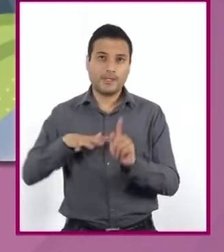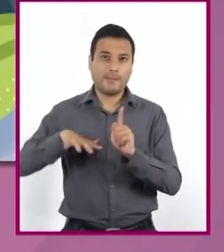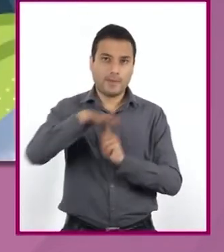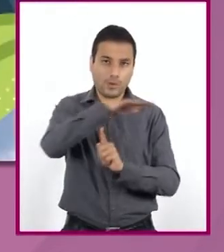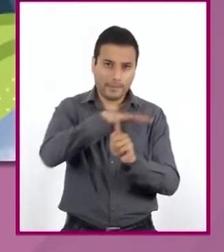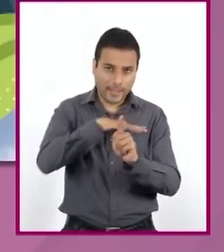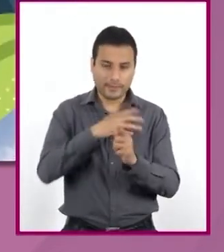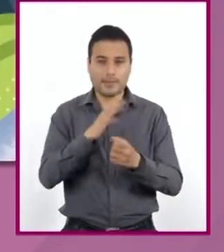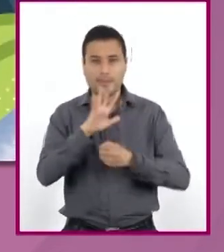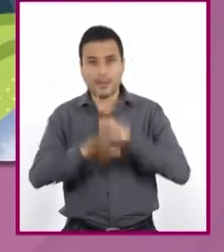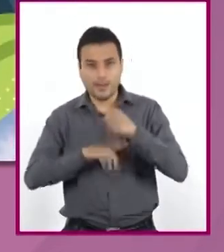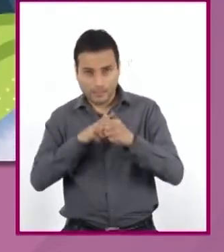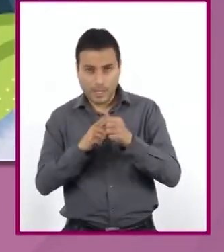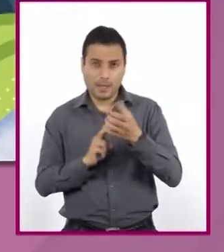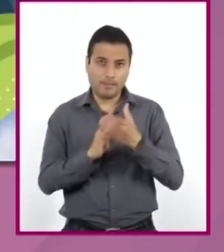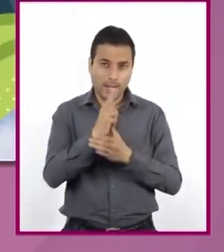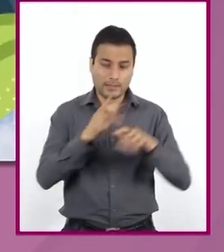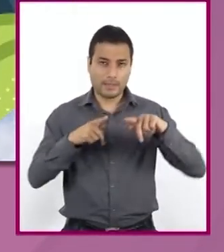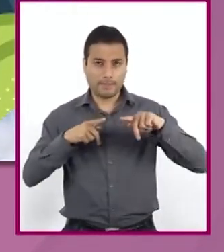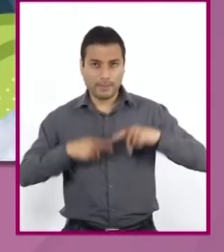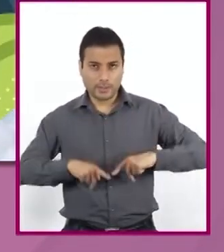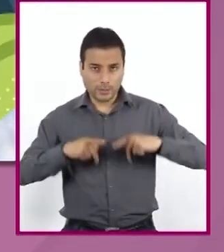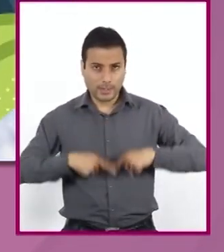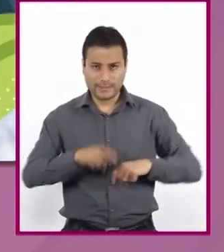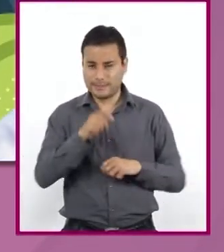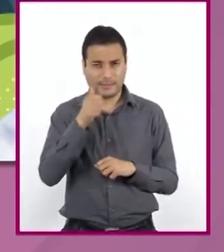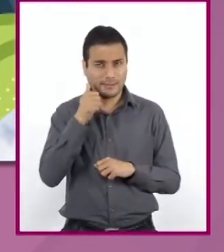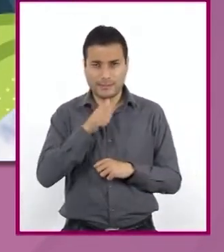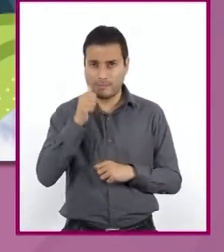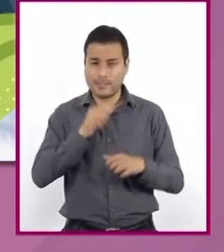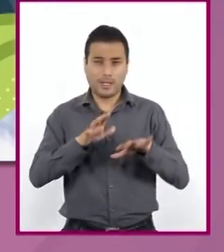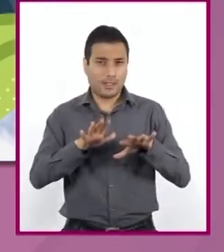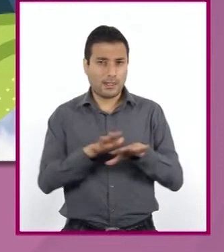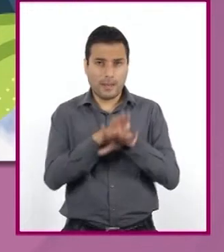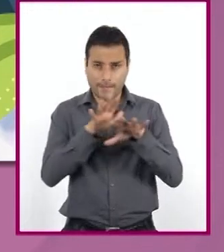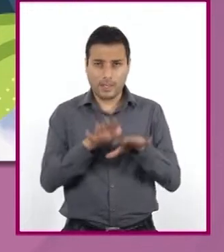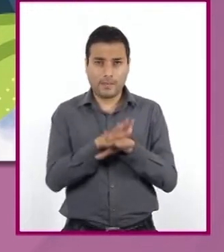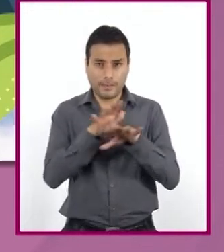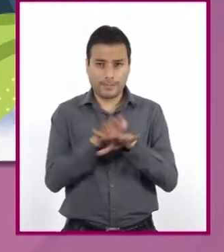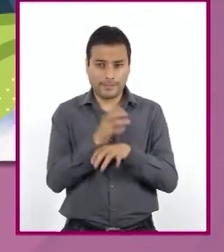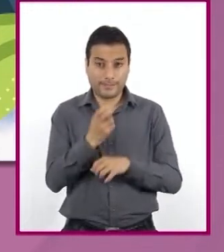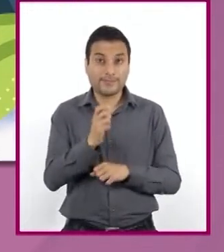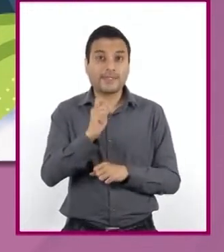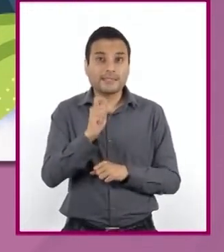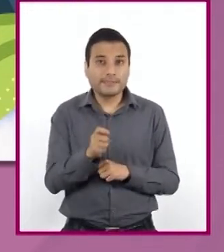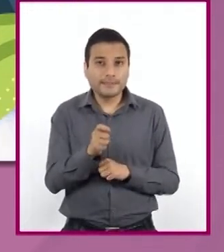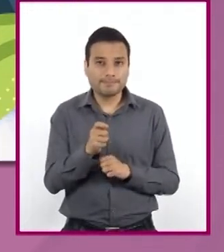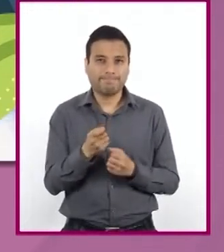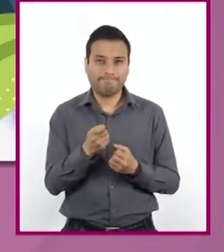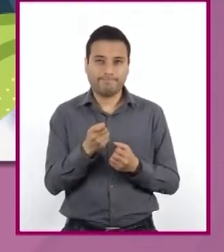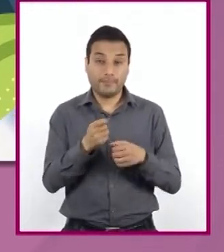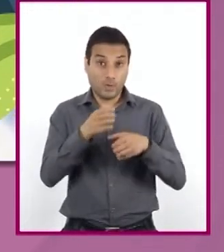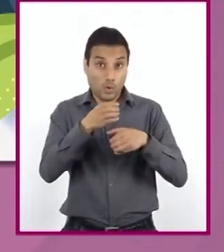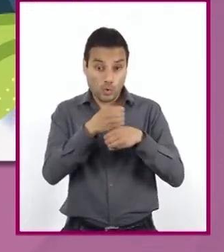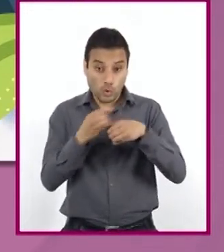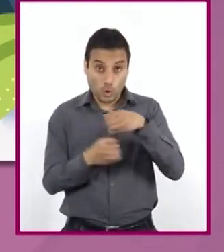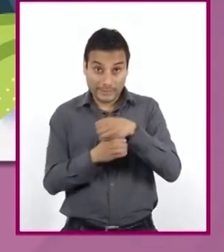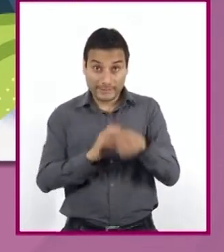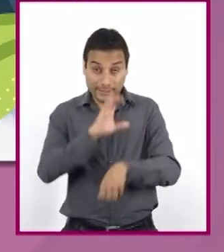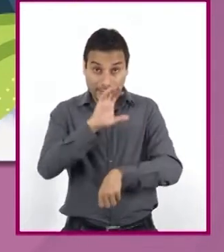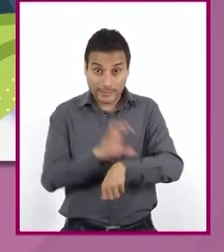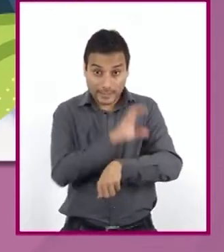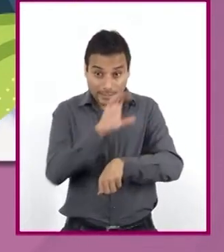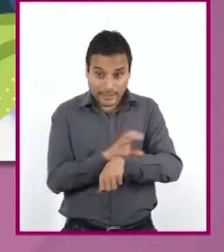hacia los organismos y luego a la inversa. Esto favorece que la materia y la energía se